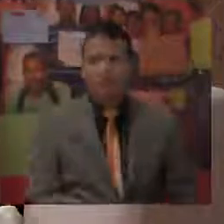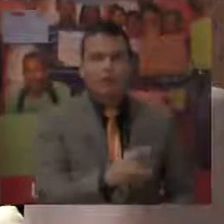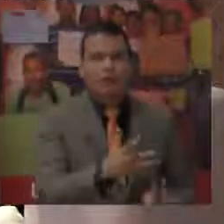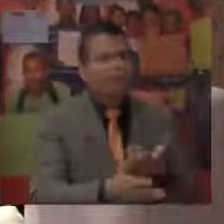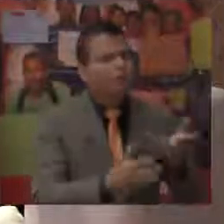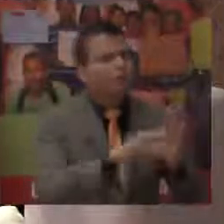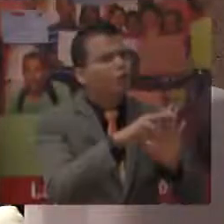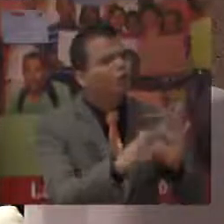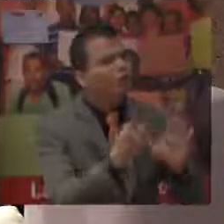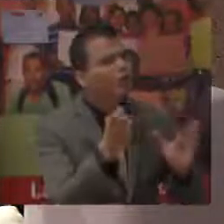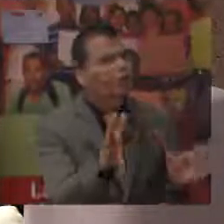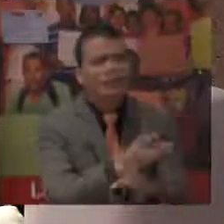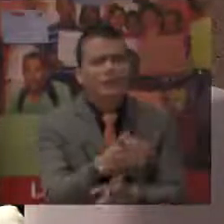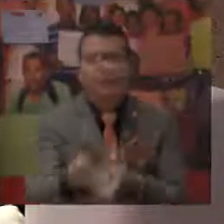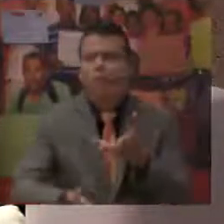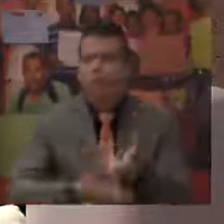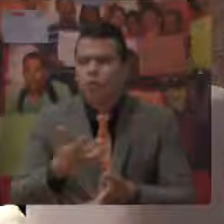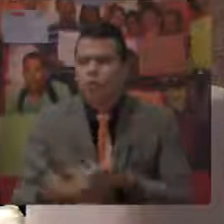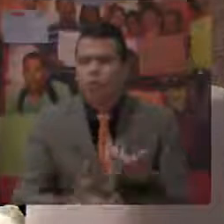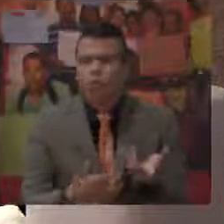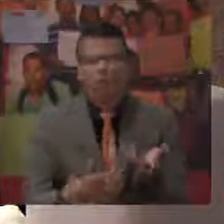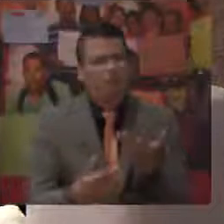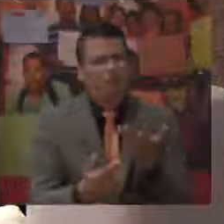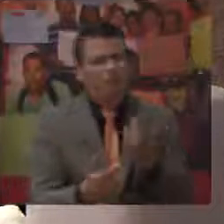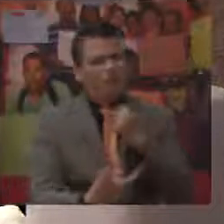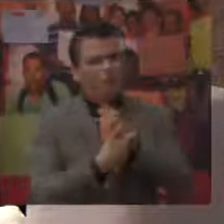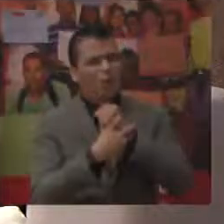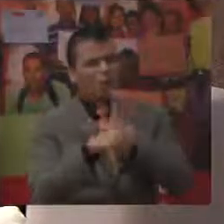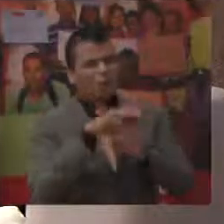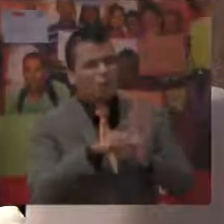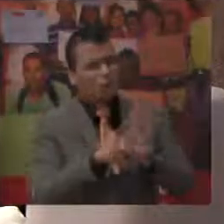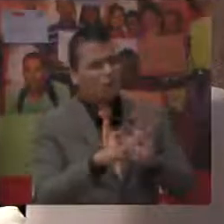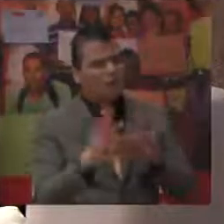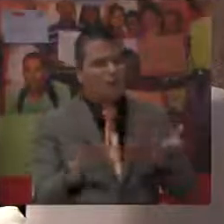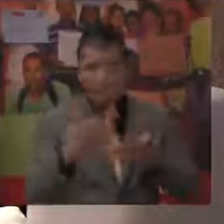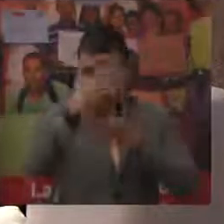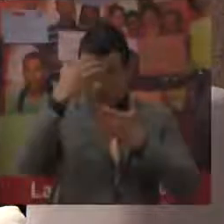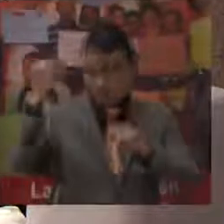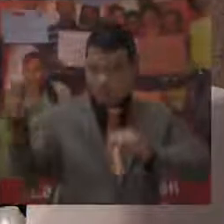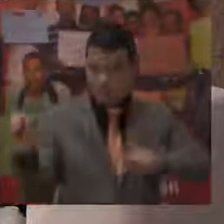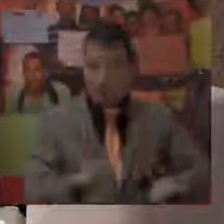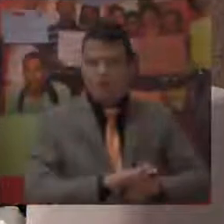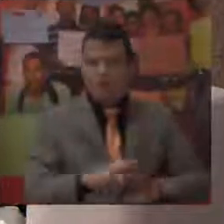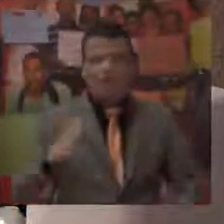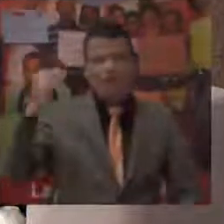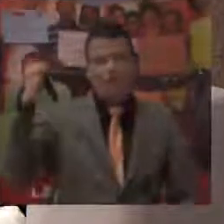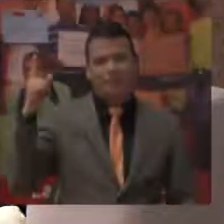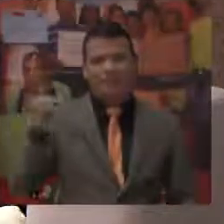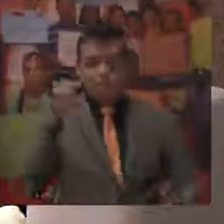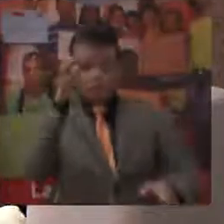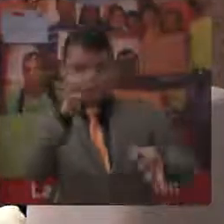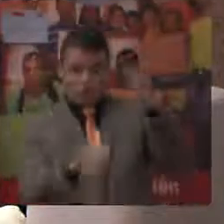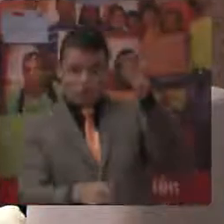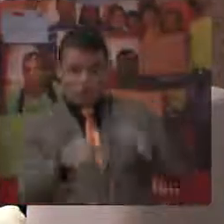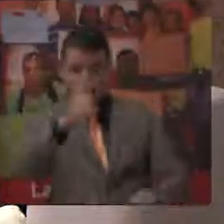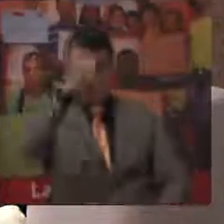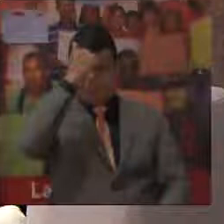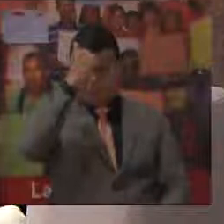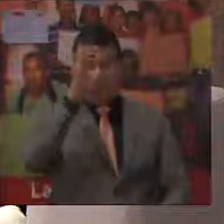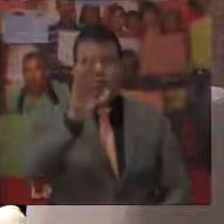jurídico a las personas desmovilizadas de las autodefensas, que en su momento, a raíz del pronunciamiento de la Corte,